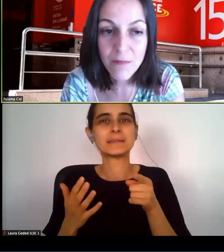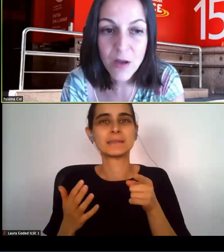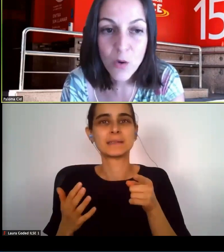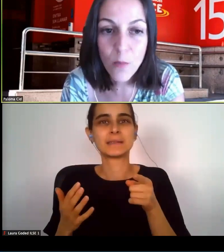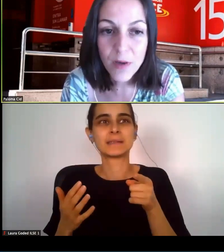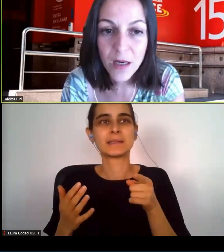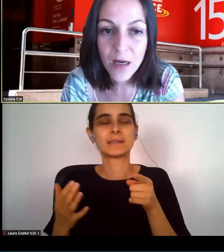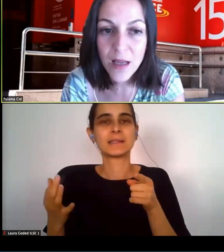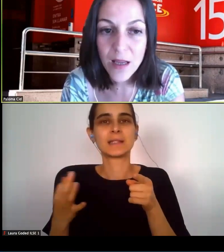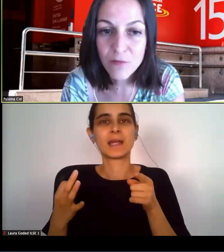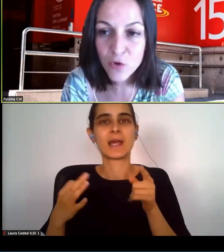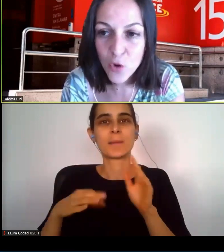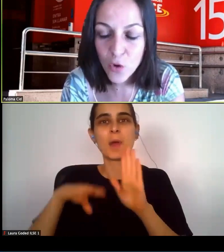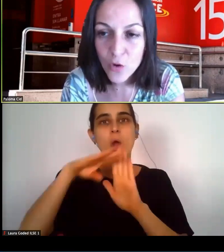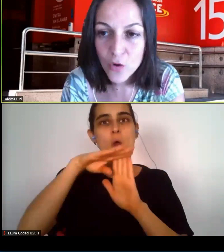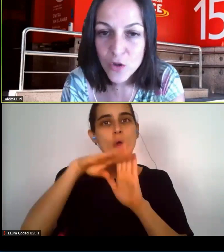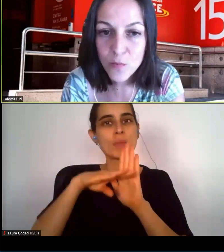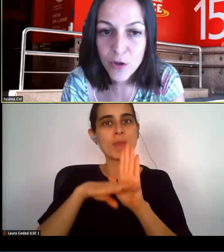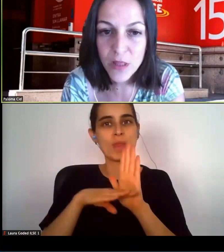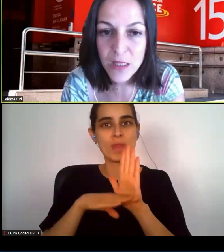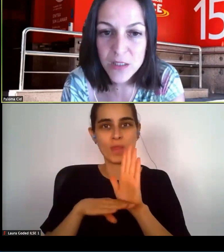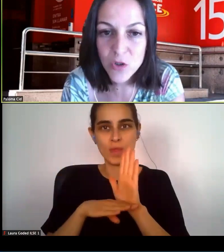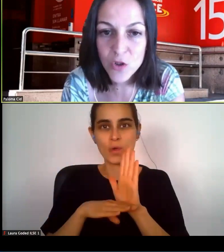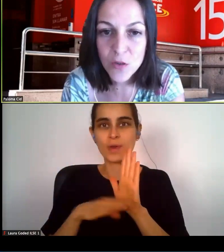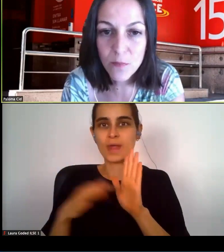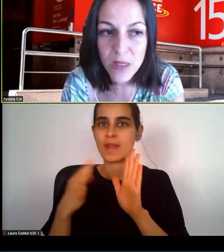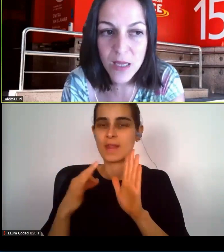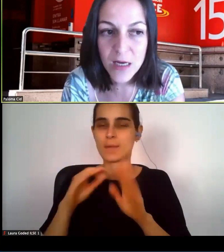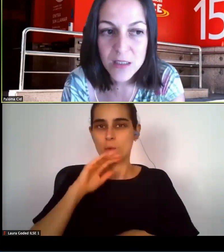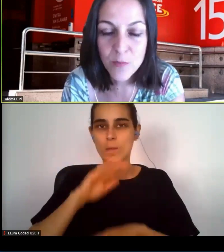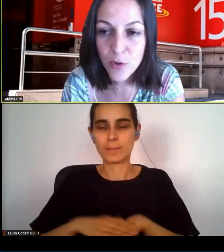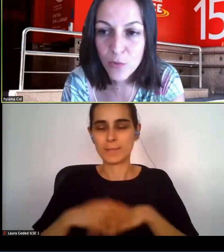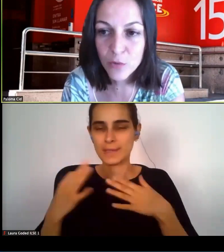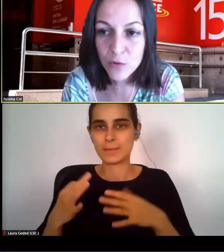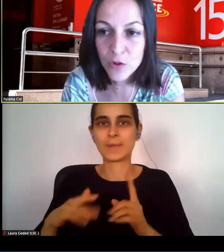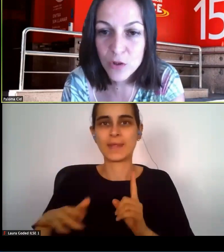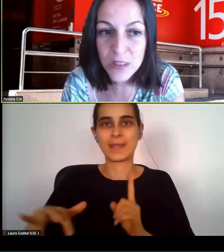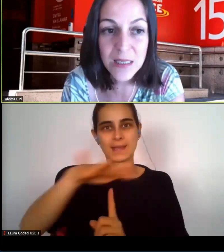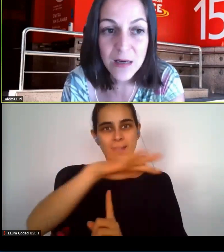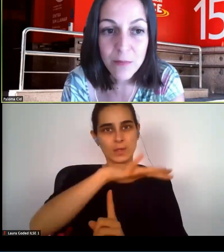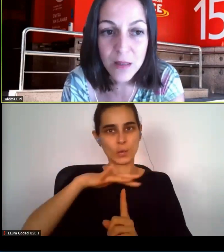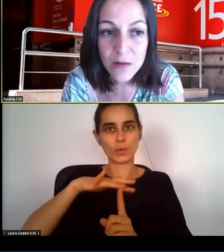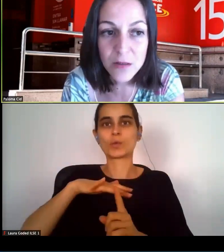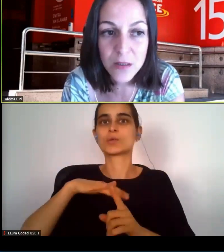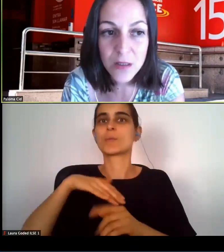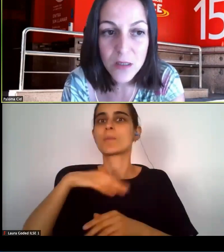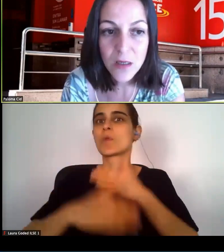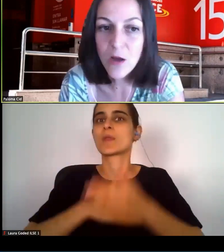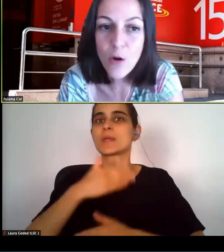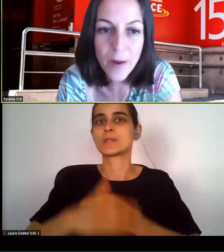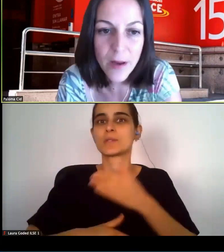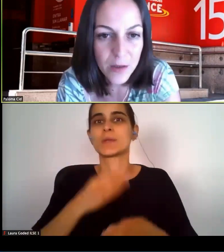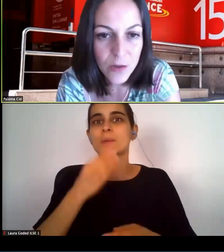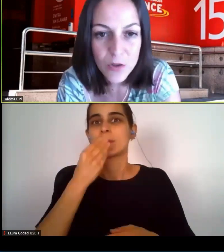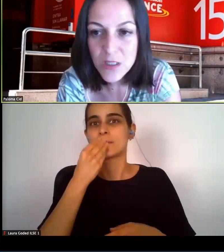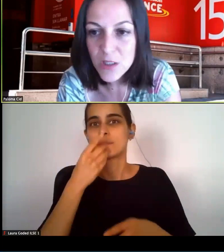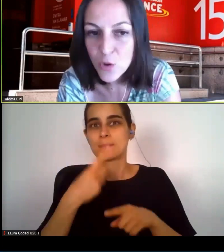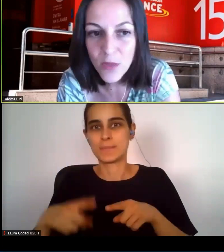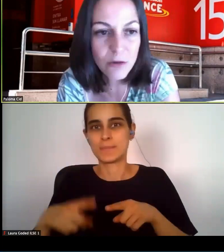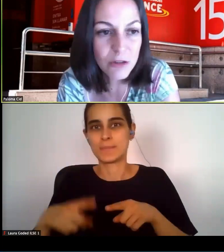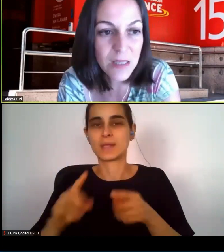que deben cumplir entornos, procesos, bienes, productos y servicios,